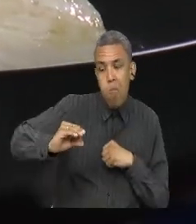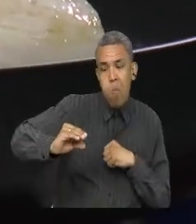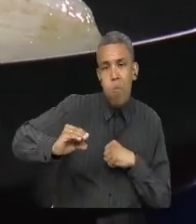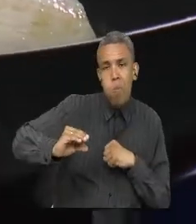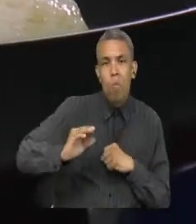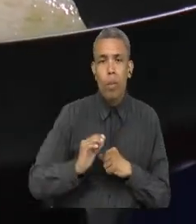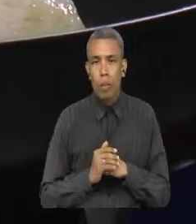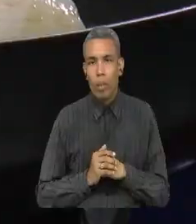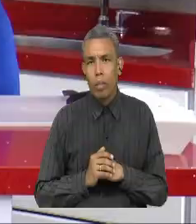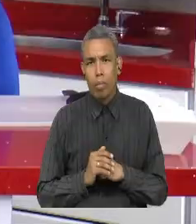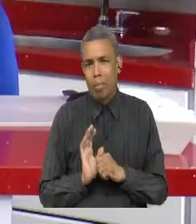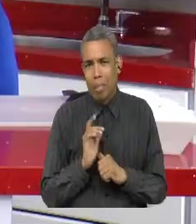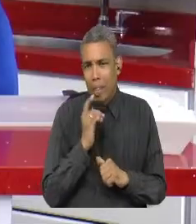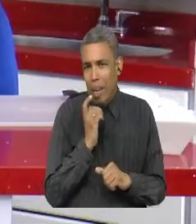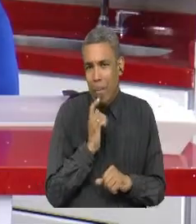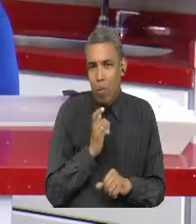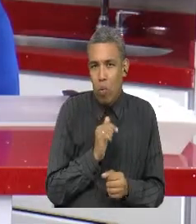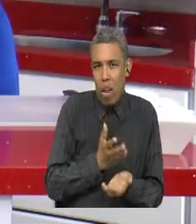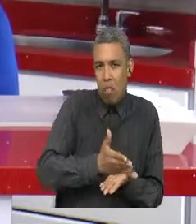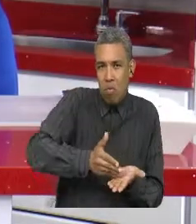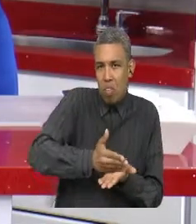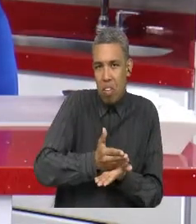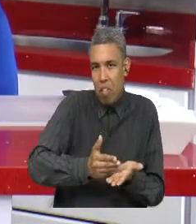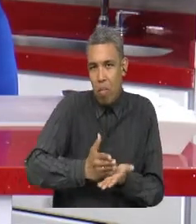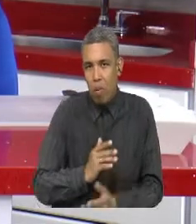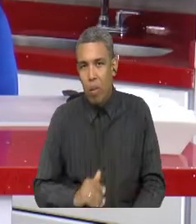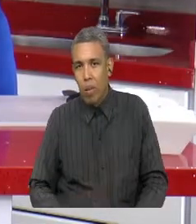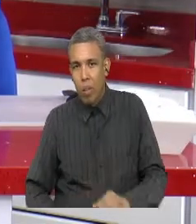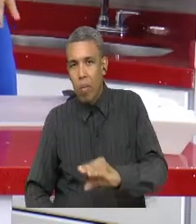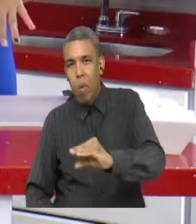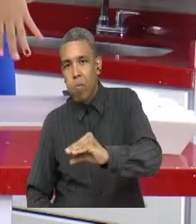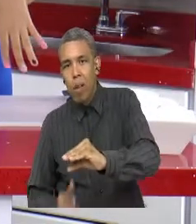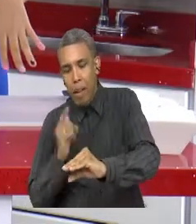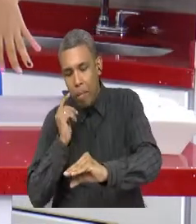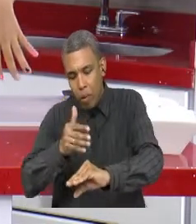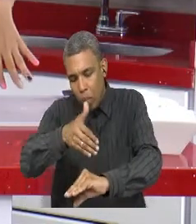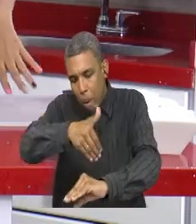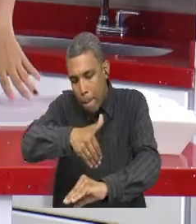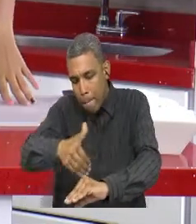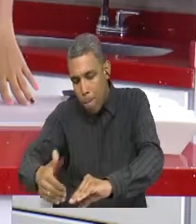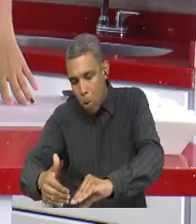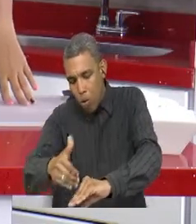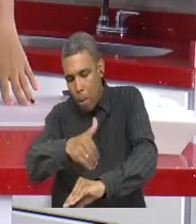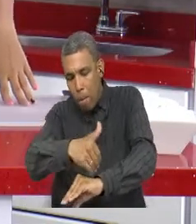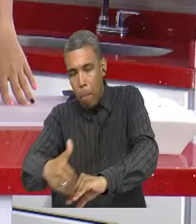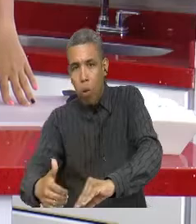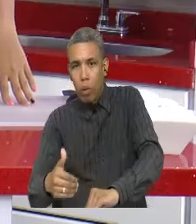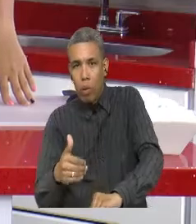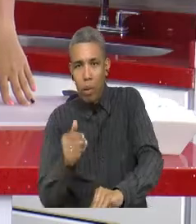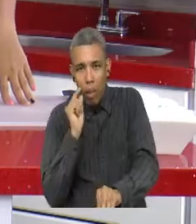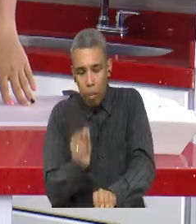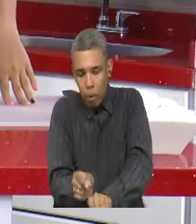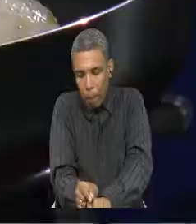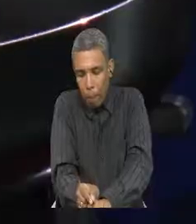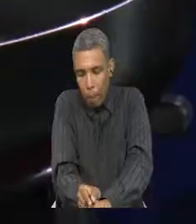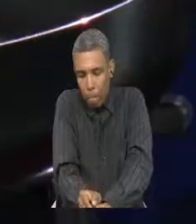cortecito en la mitad para que pueda, sí, por ahí terminar de freírse. Y ¿no? sobre esto, que